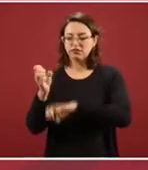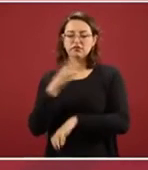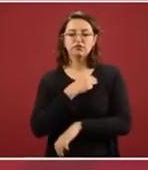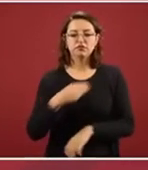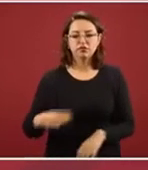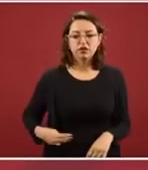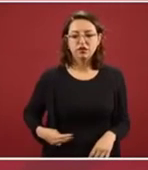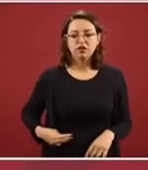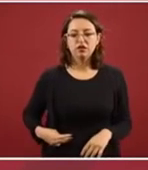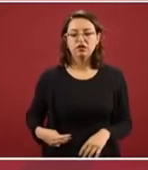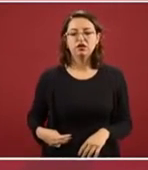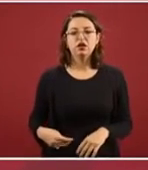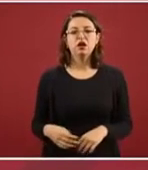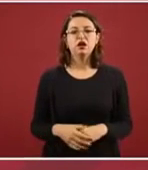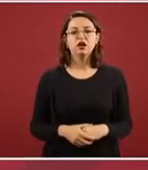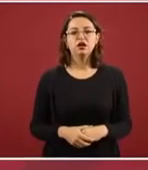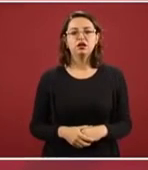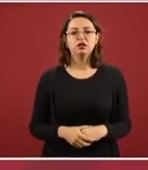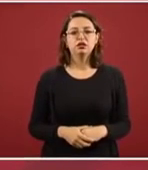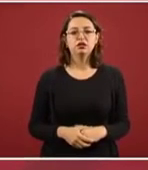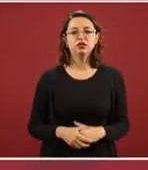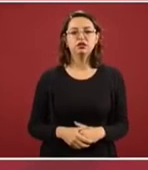municipios,